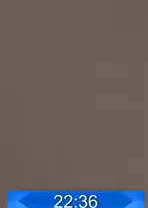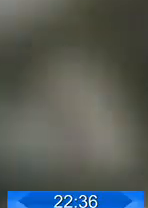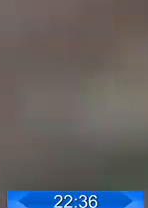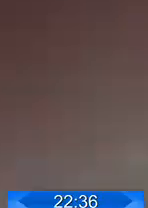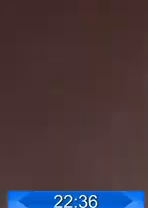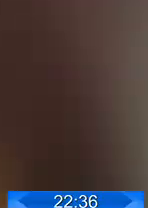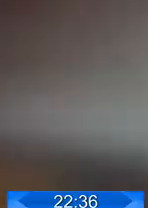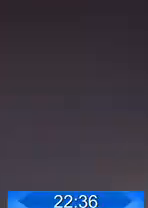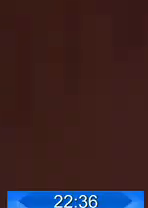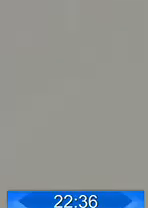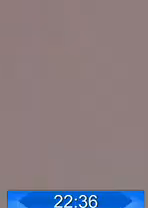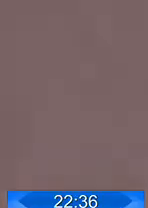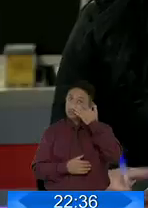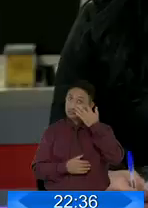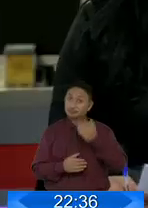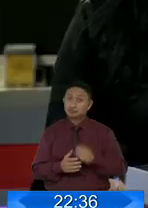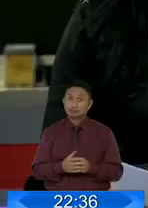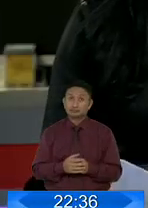Informó Javier Rosero.